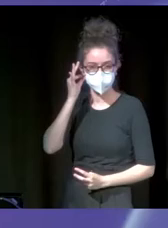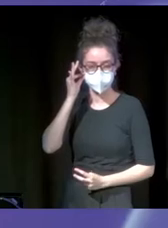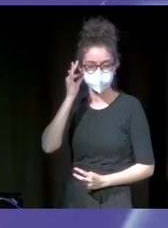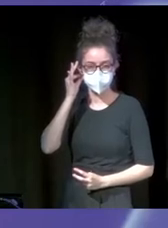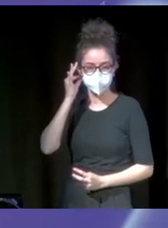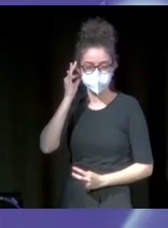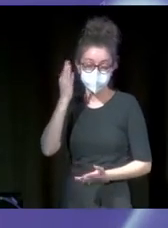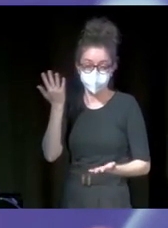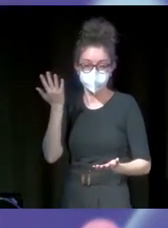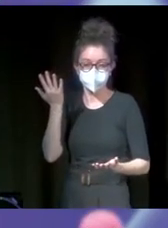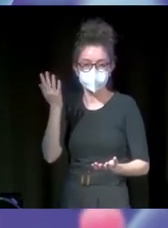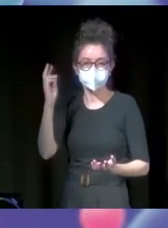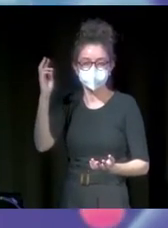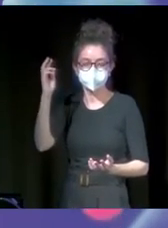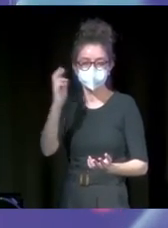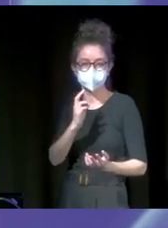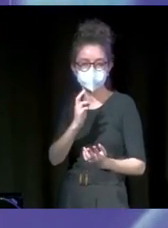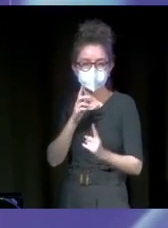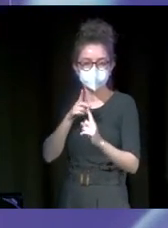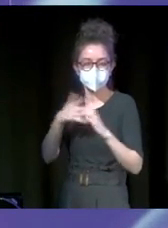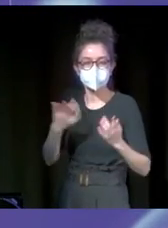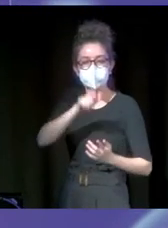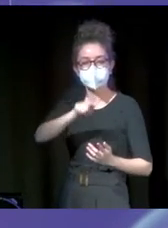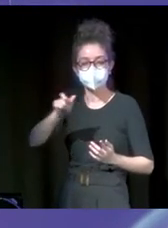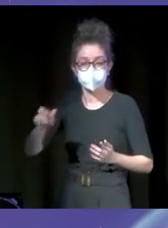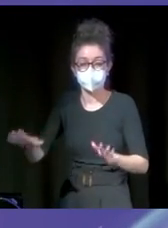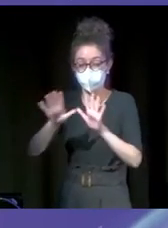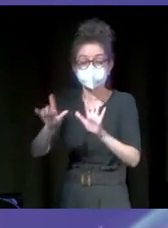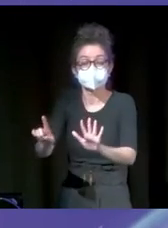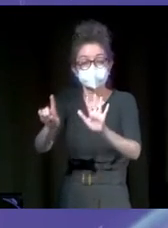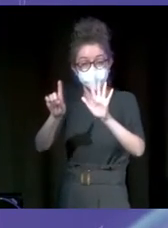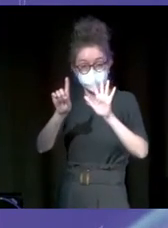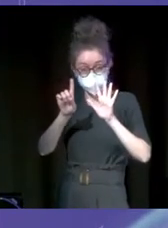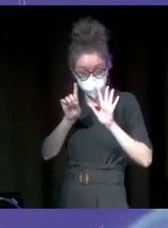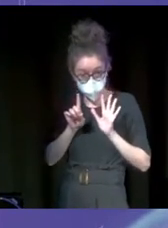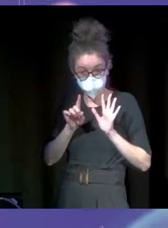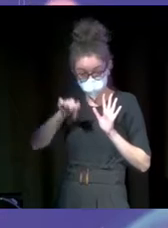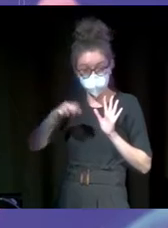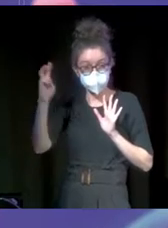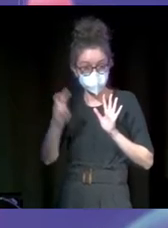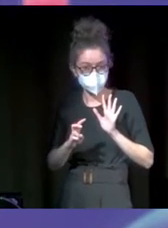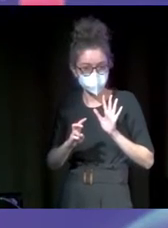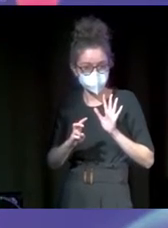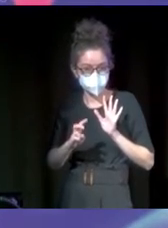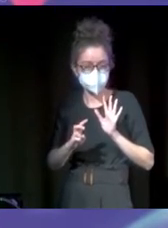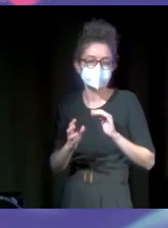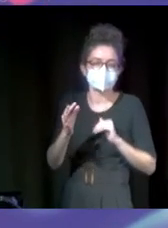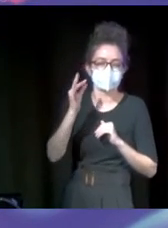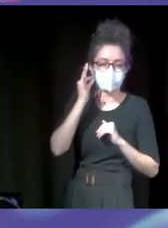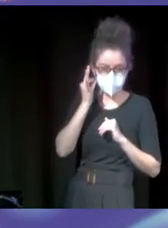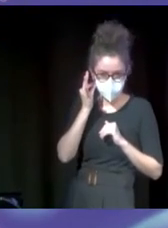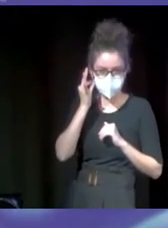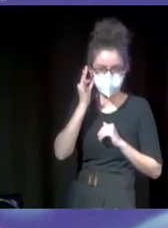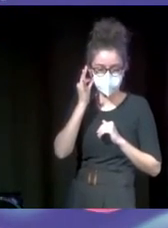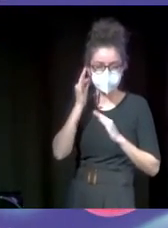punto de partida porque hoy seis de cada diez participantes en este encuentro son mujeres lo que supone un motivo